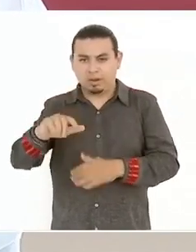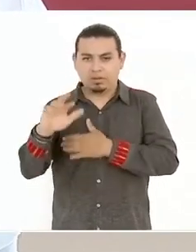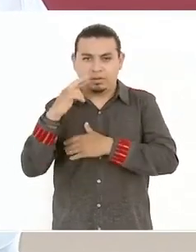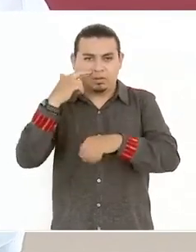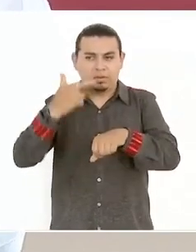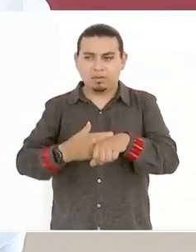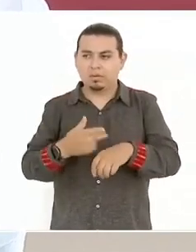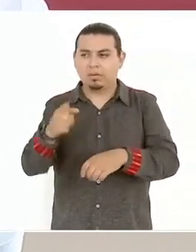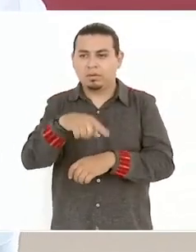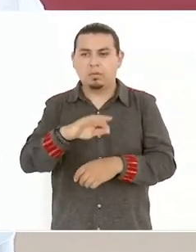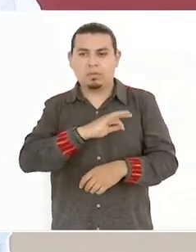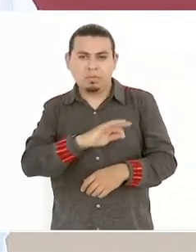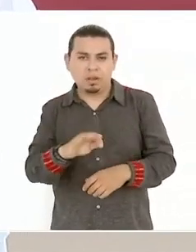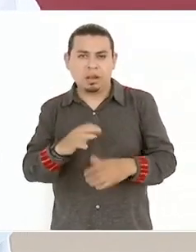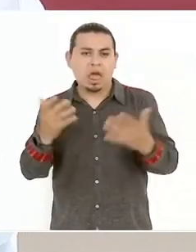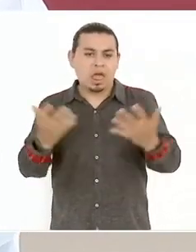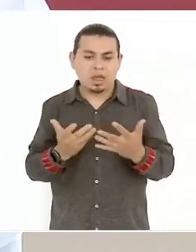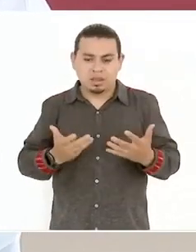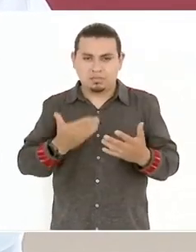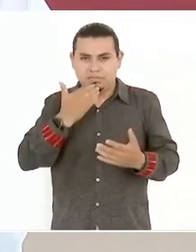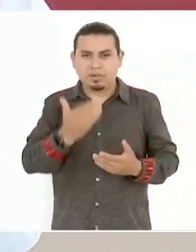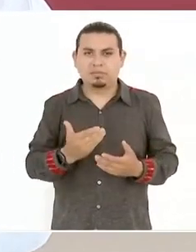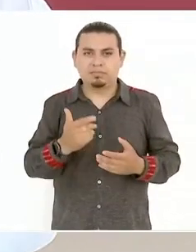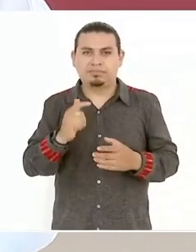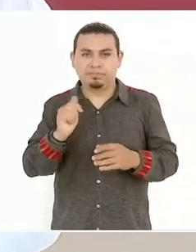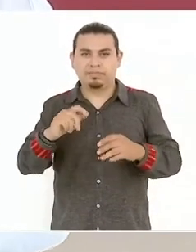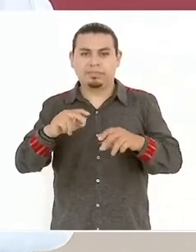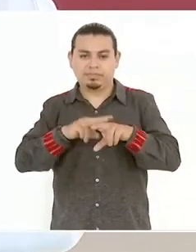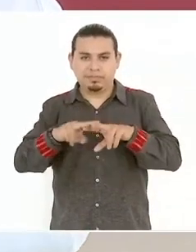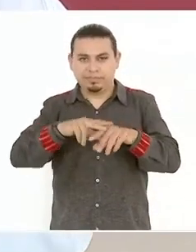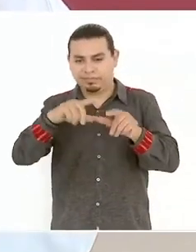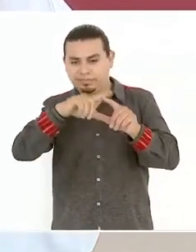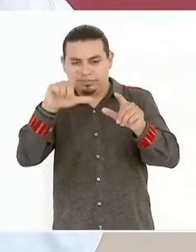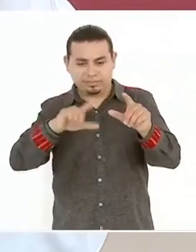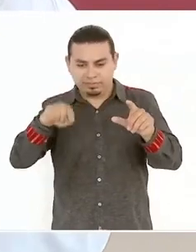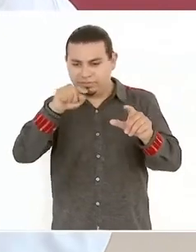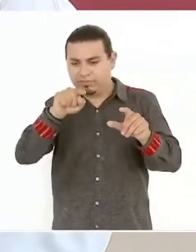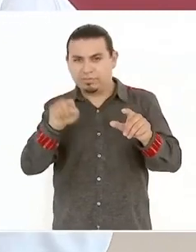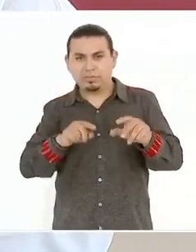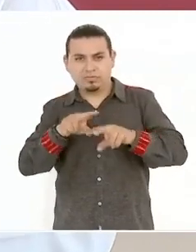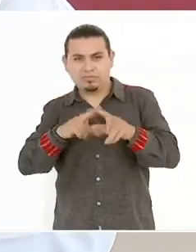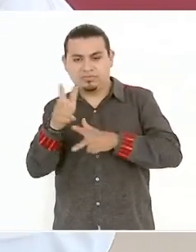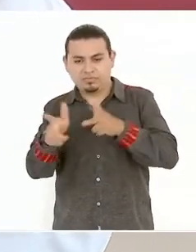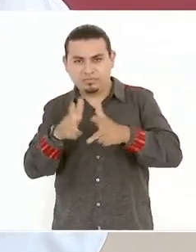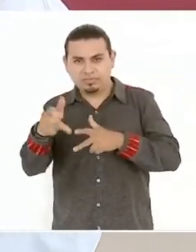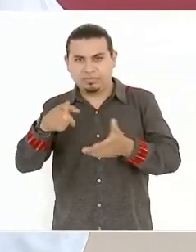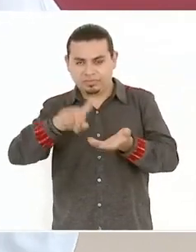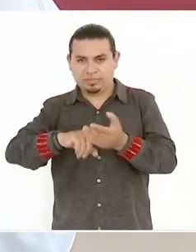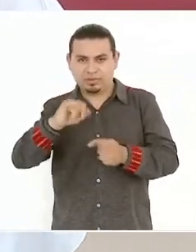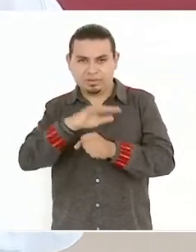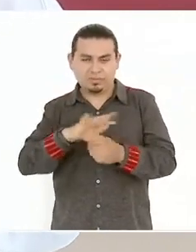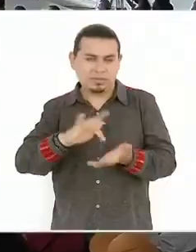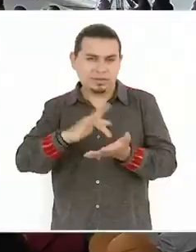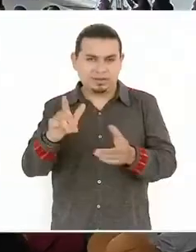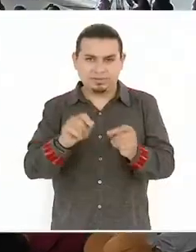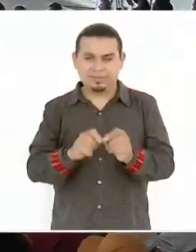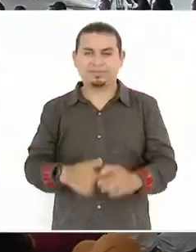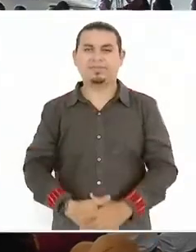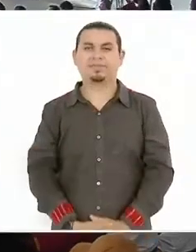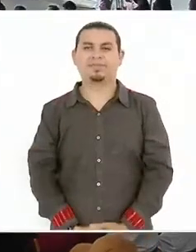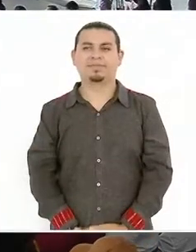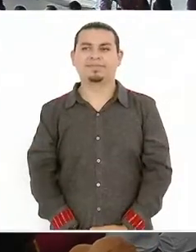compromiso y que se haga realidad el corredor interoceánico del Istmo de Tehuantepec. Muchas gracias.